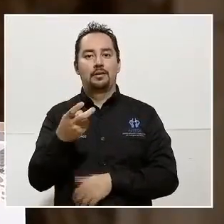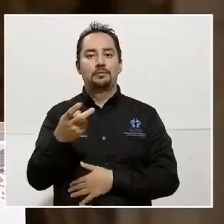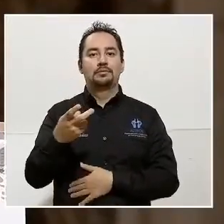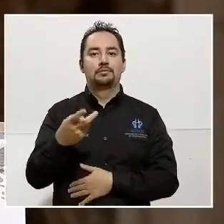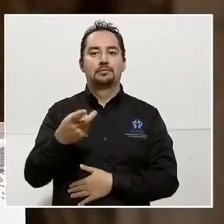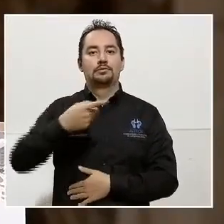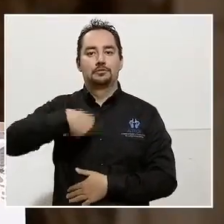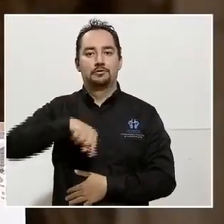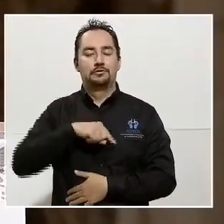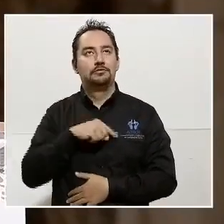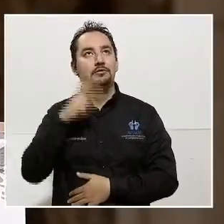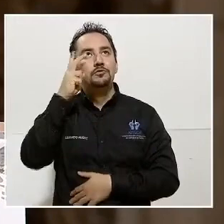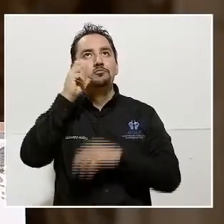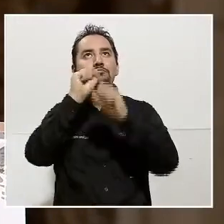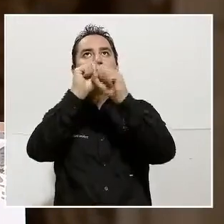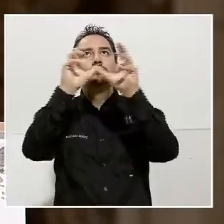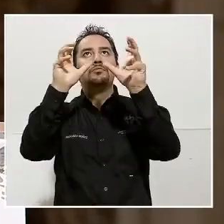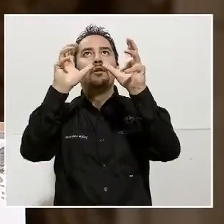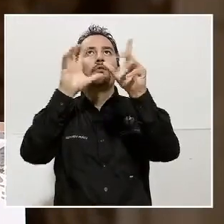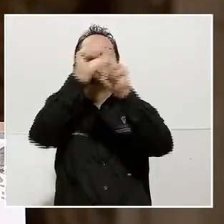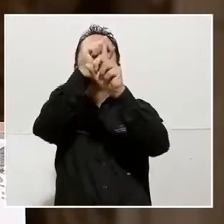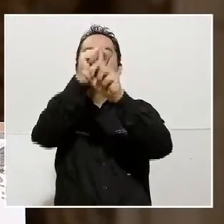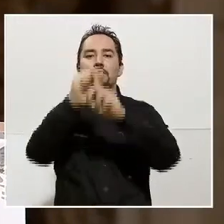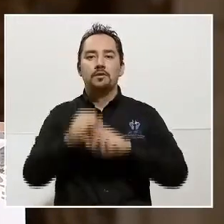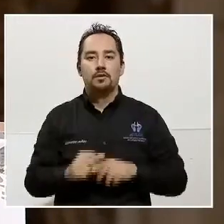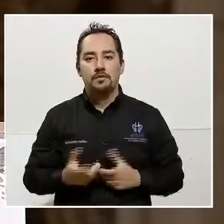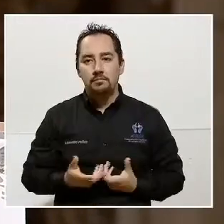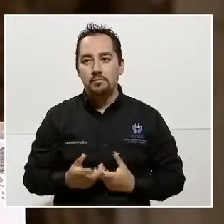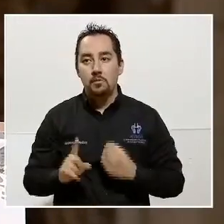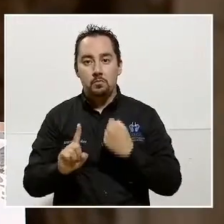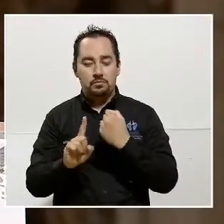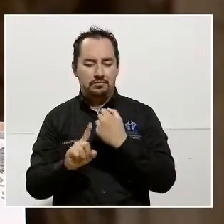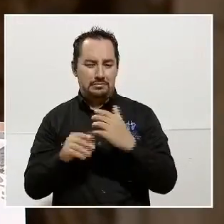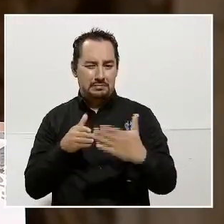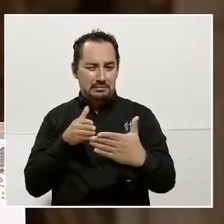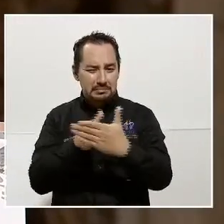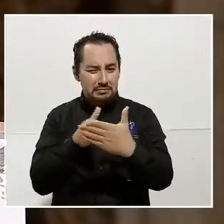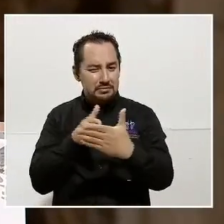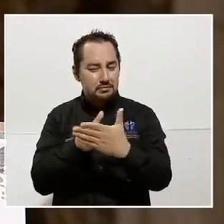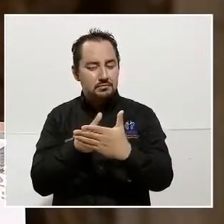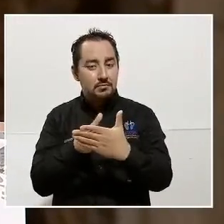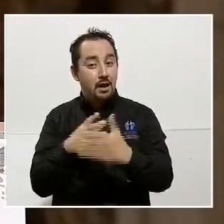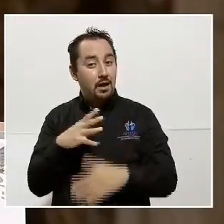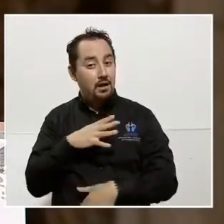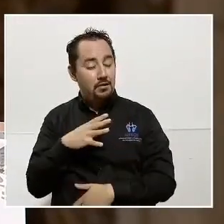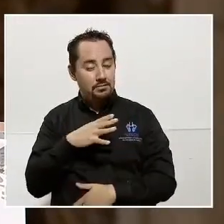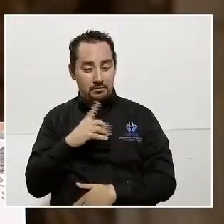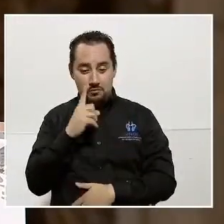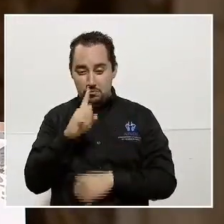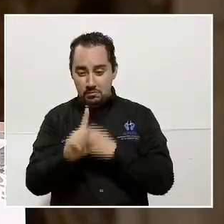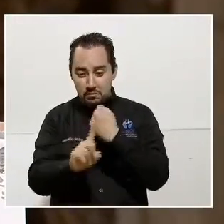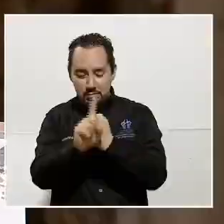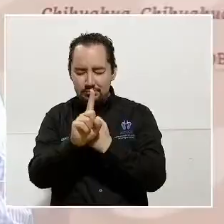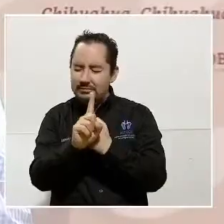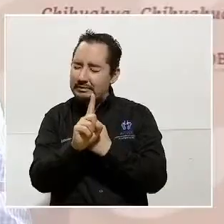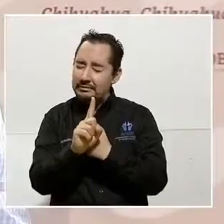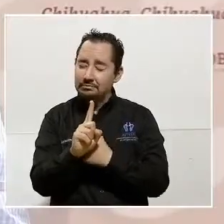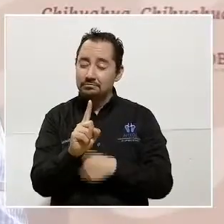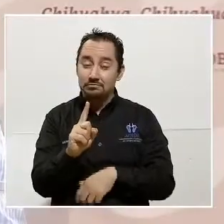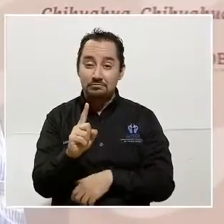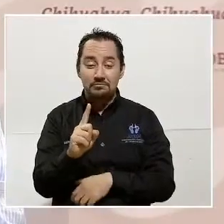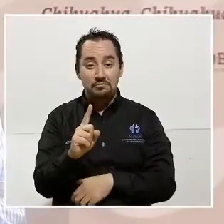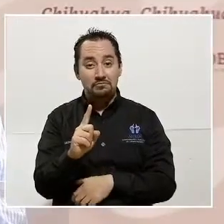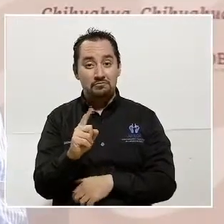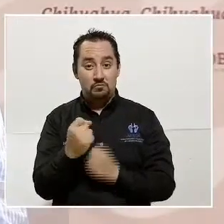sueño. El reto que tenemos es mayúsculo. Es evidente que el